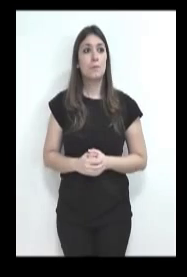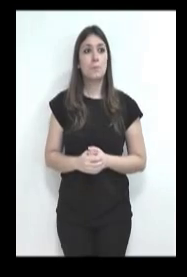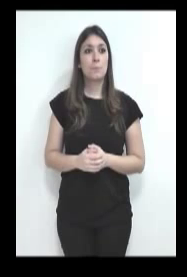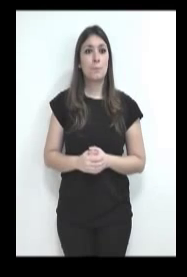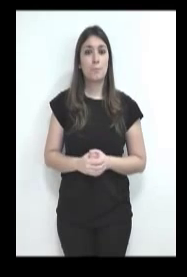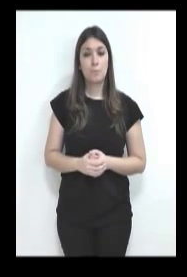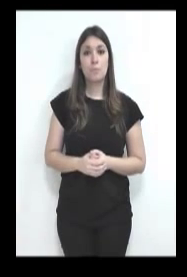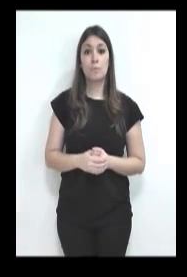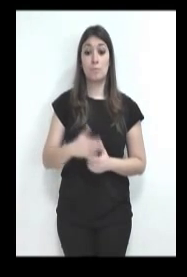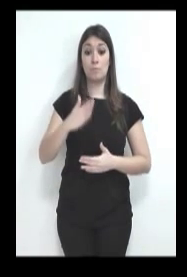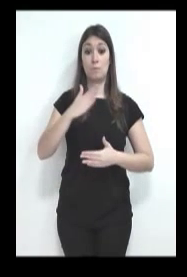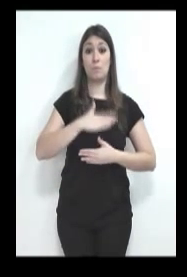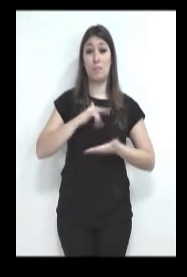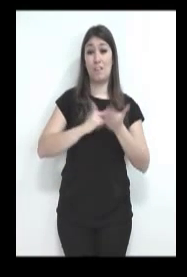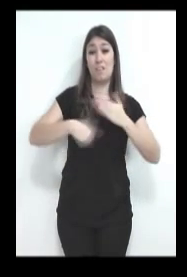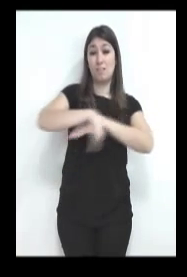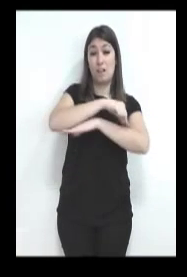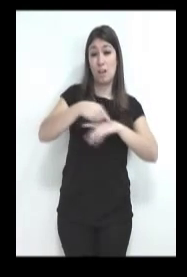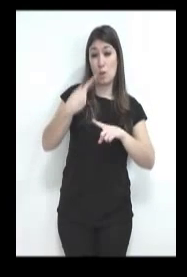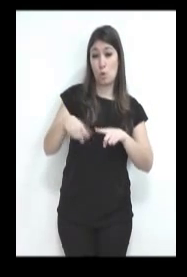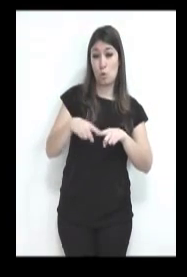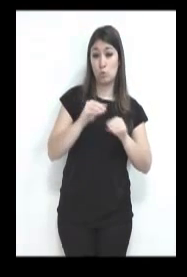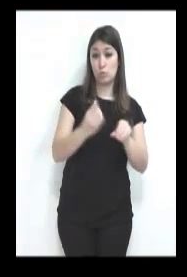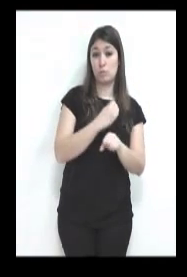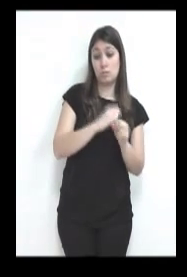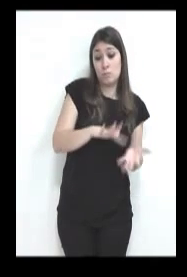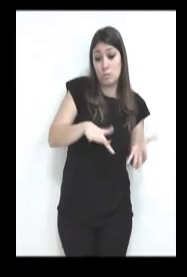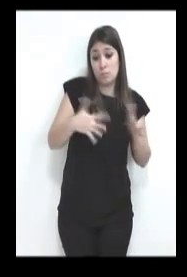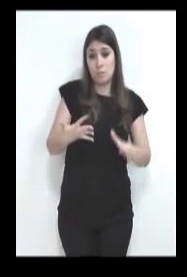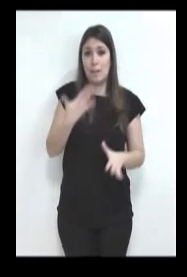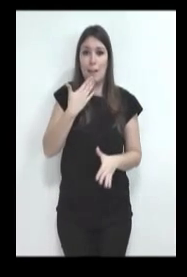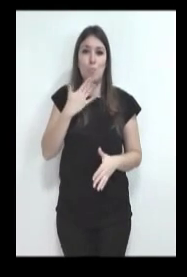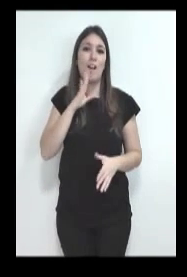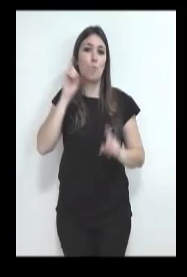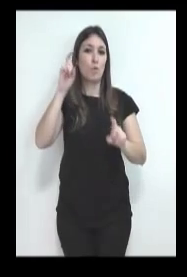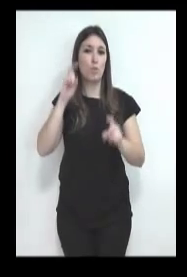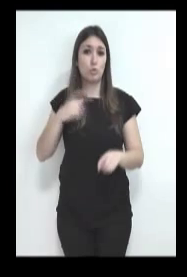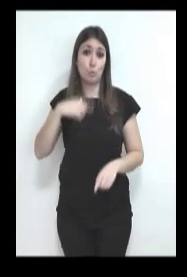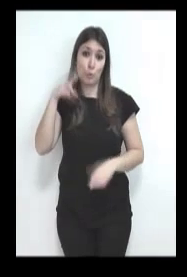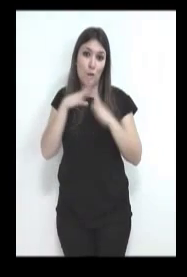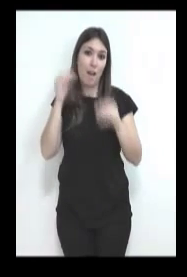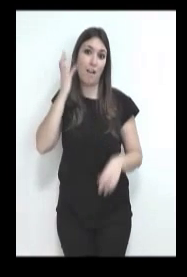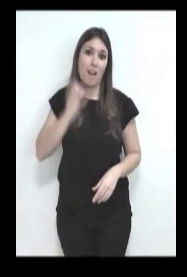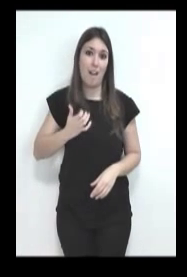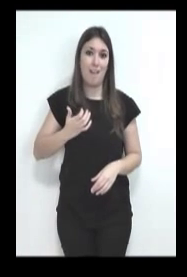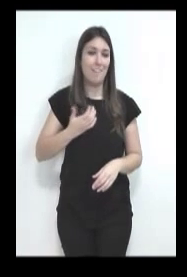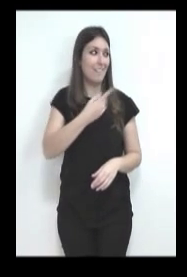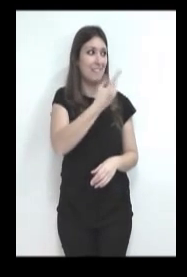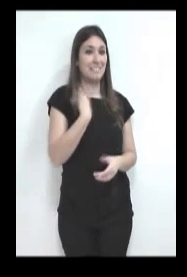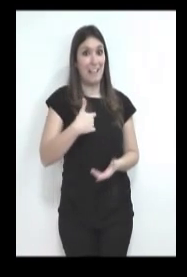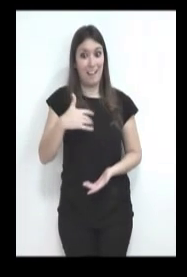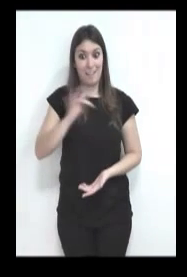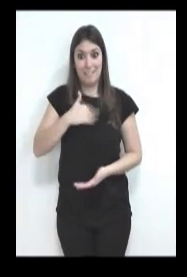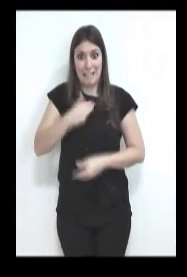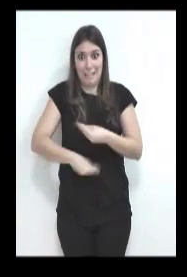la implicación de nuestros ingenieros, yo como profesor de la Universidad de Alcalá, y en su día ya